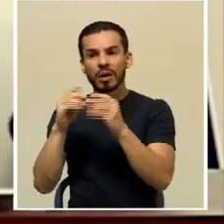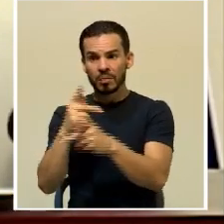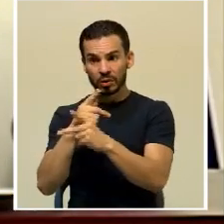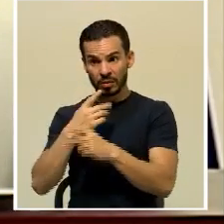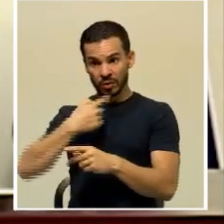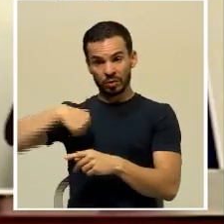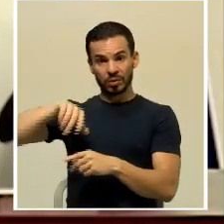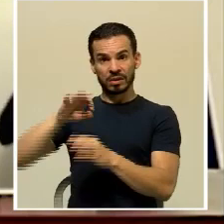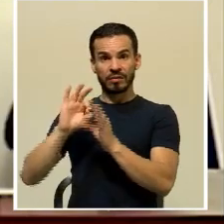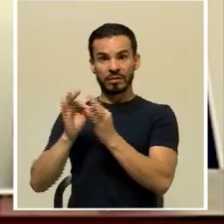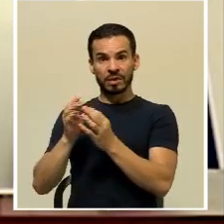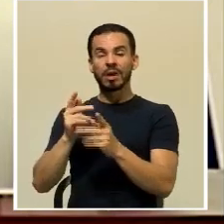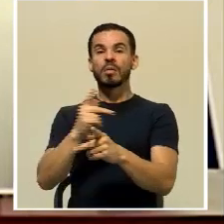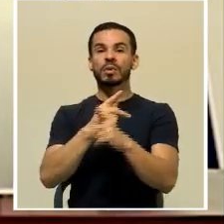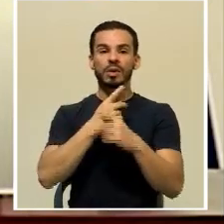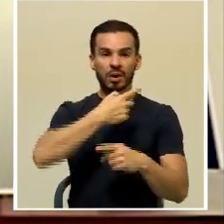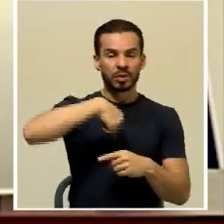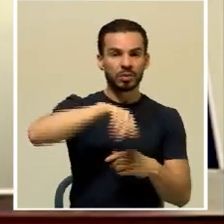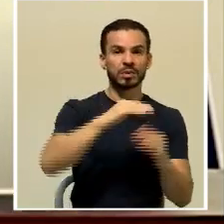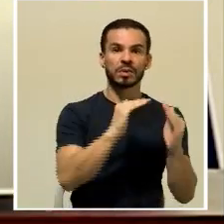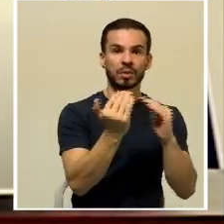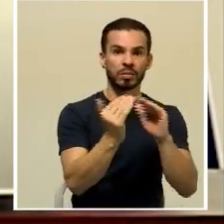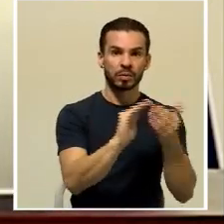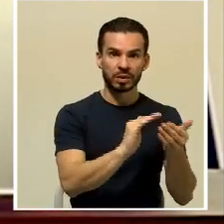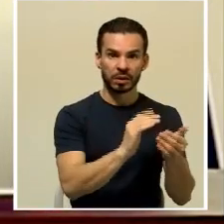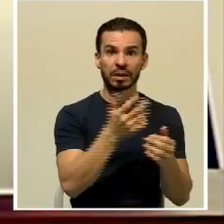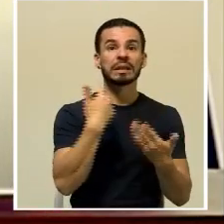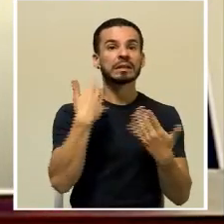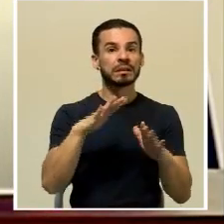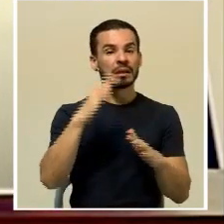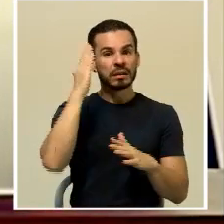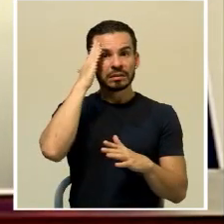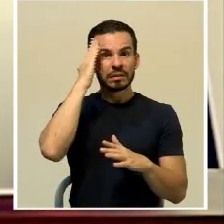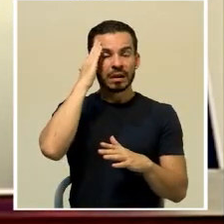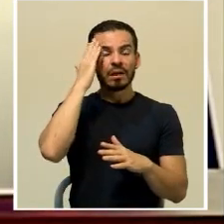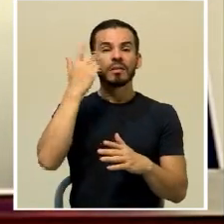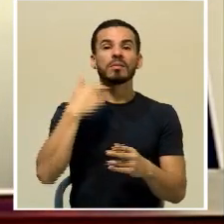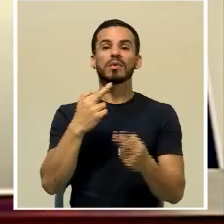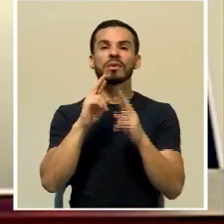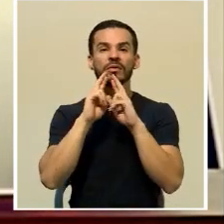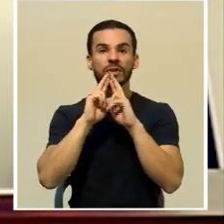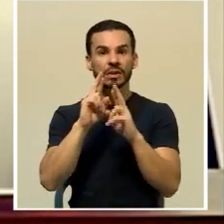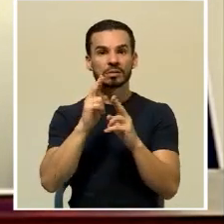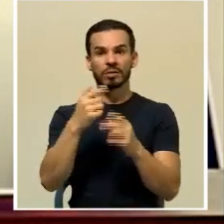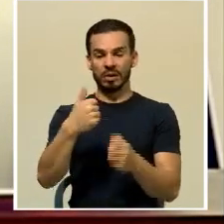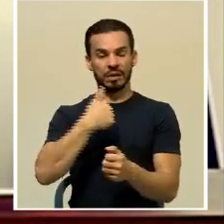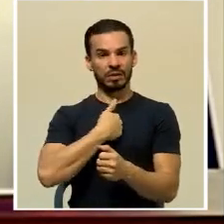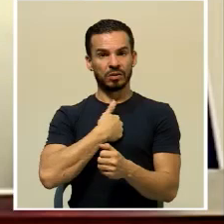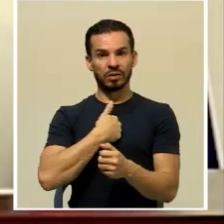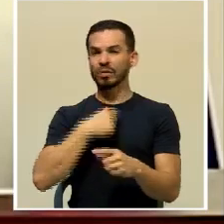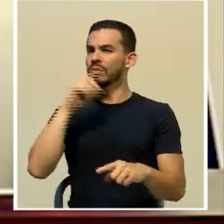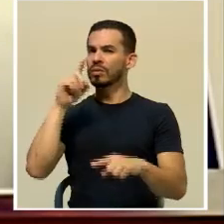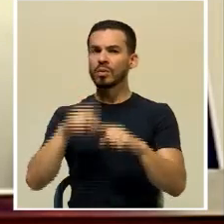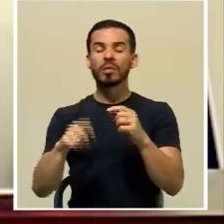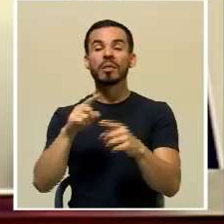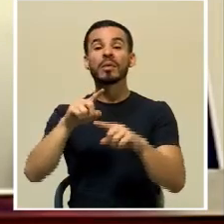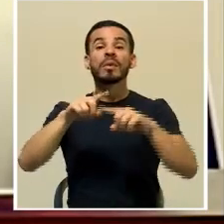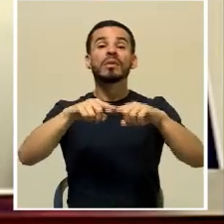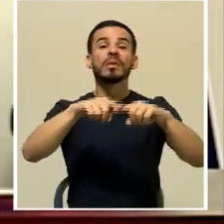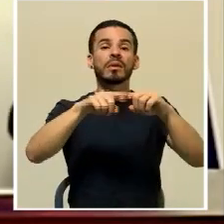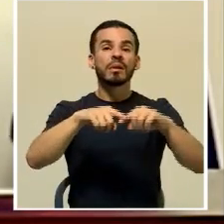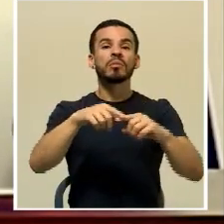Protegemos a nuestra familia y protegemos a nuestra comunidad. Así que ya sabemos, la respuesta está en nuestras manos. No podemos